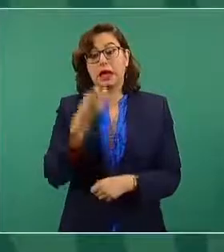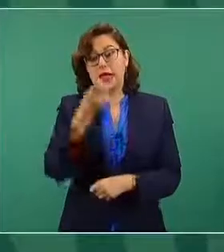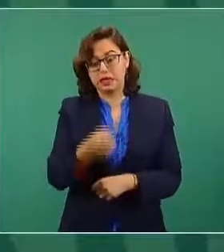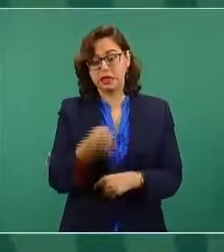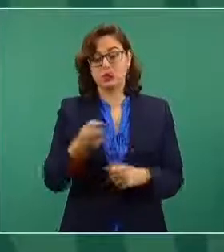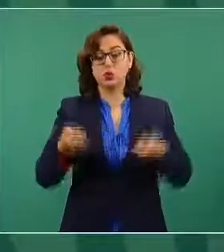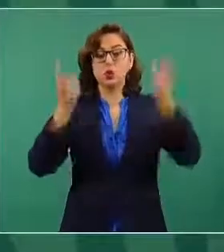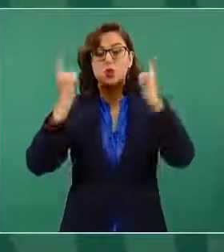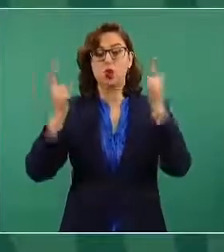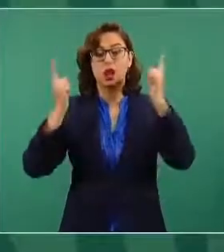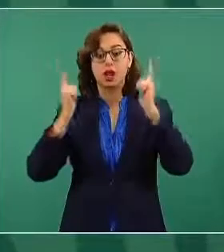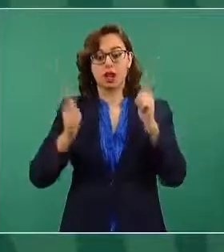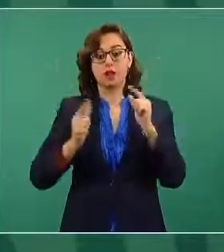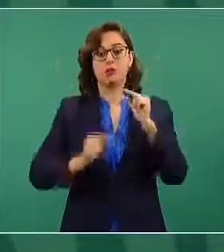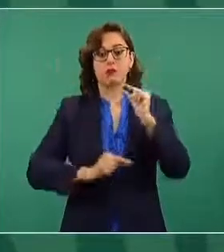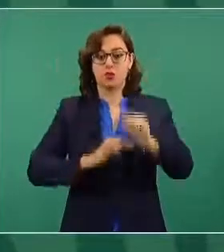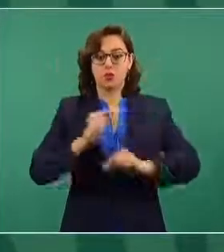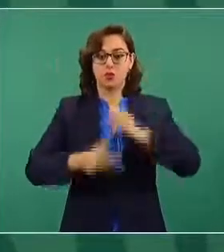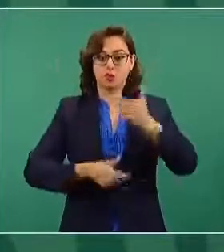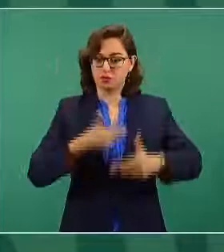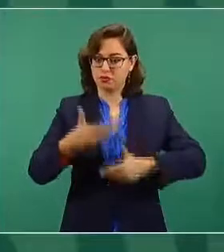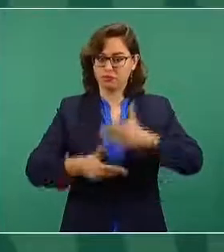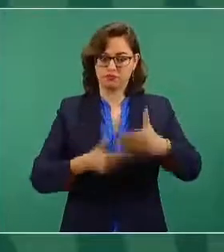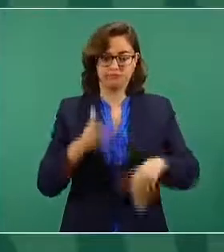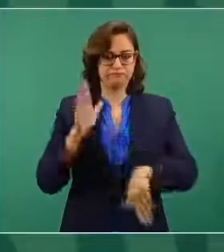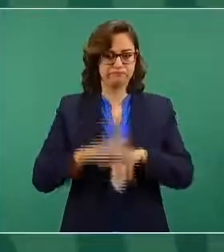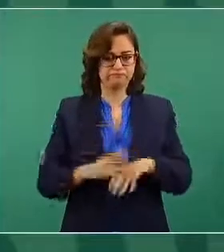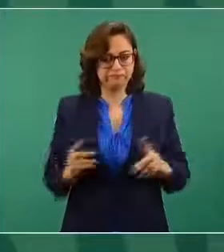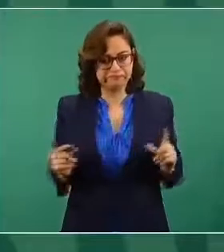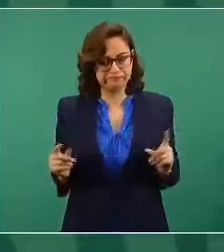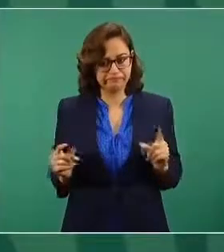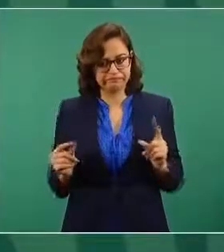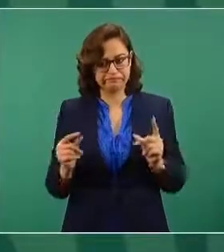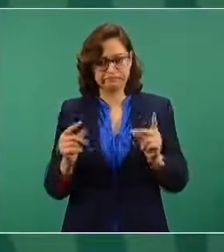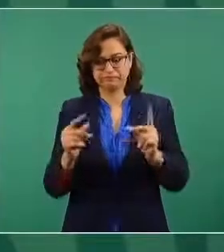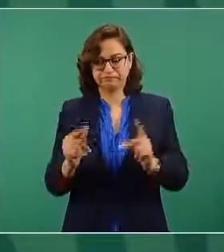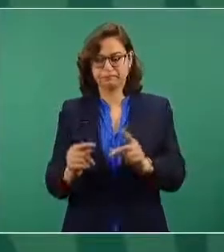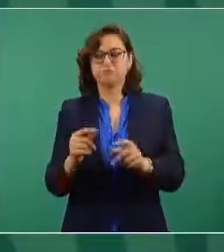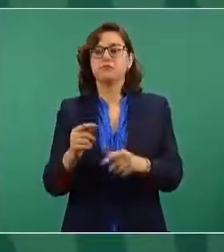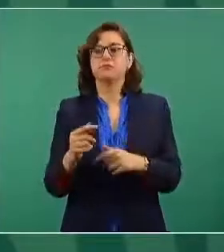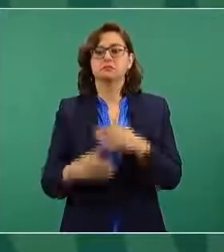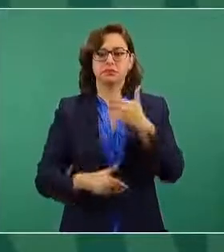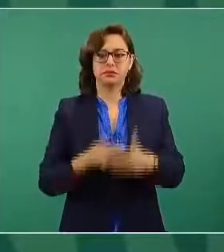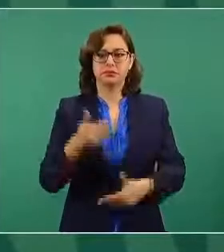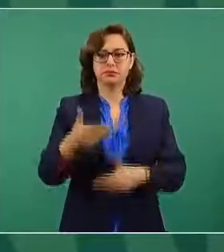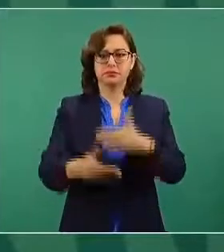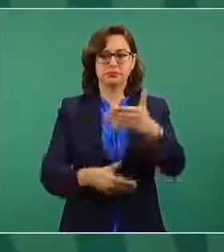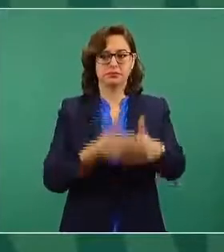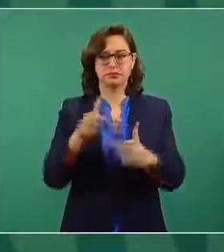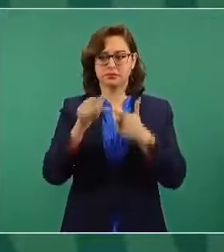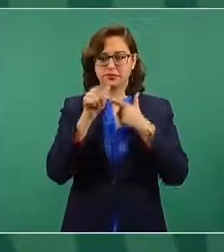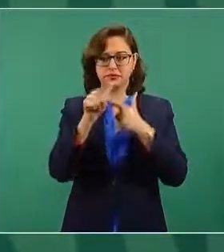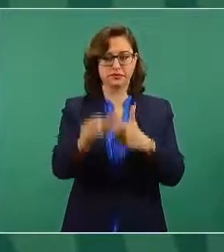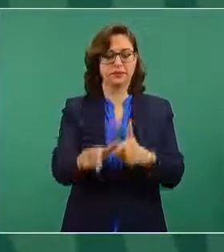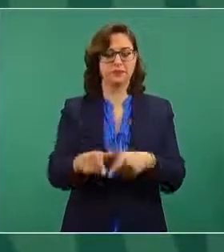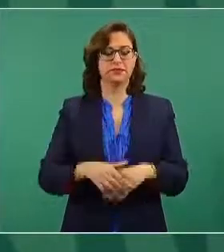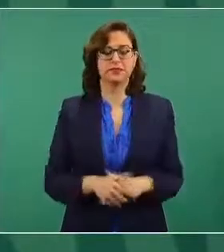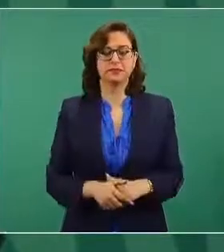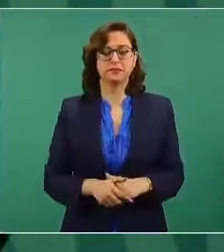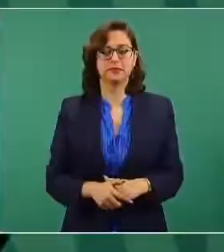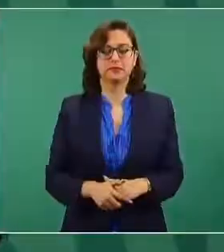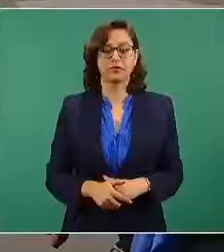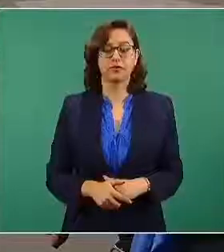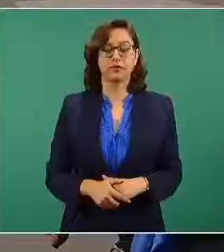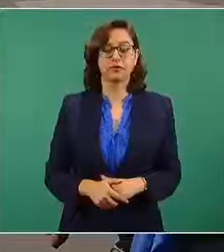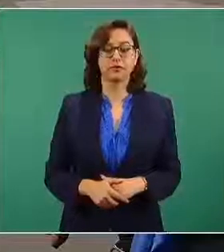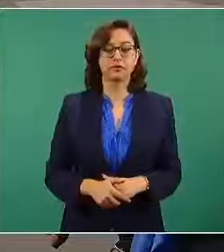ir incrementando esta cobertura por día para ir avanzando más rápidamente. Un elemento importante que también